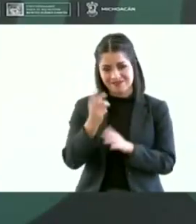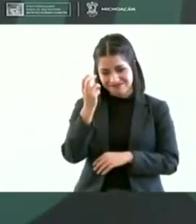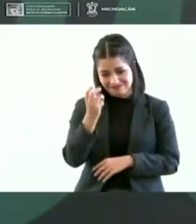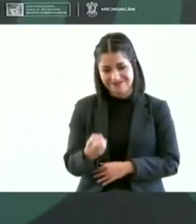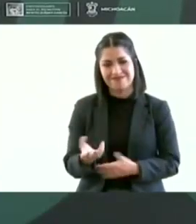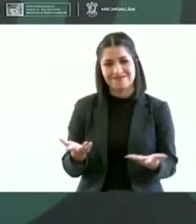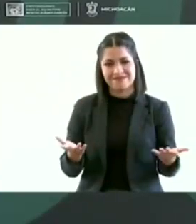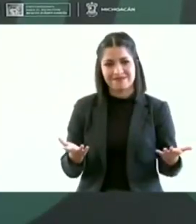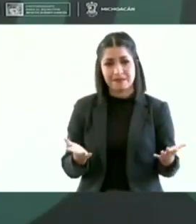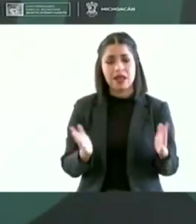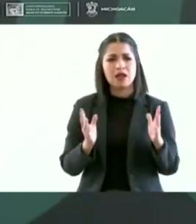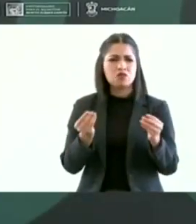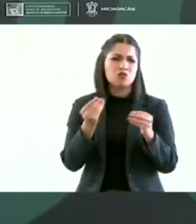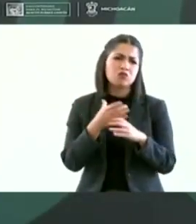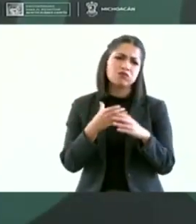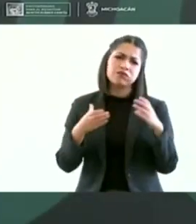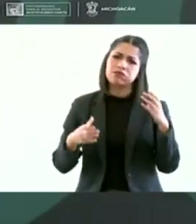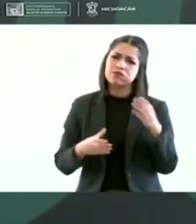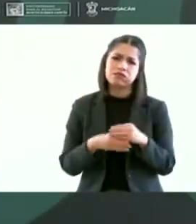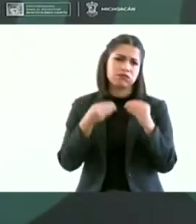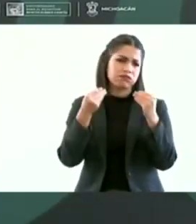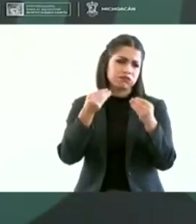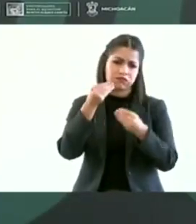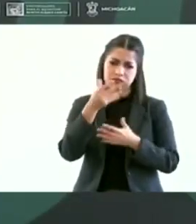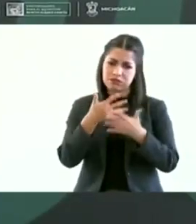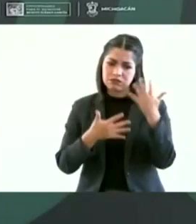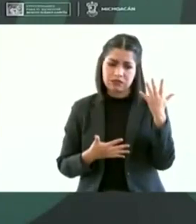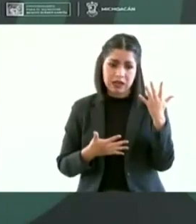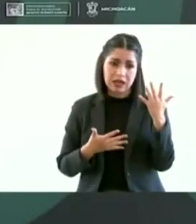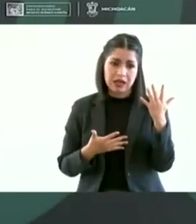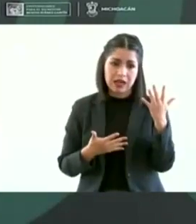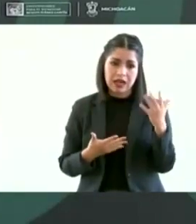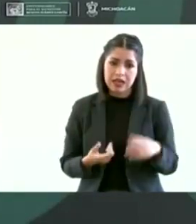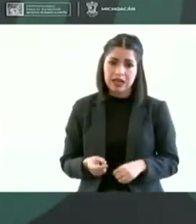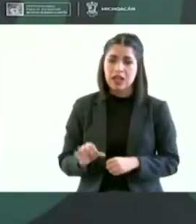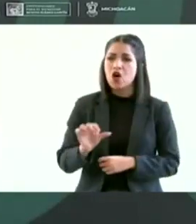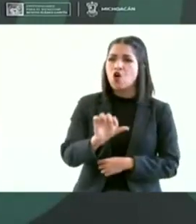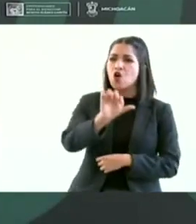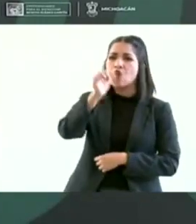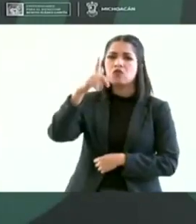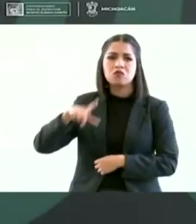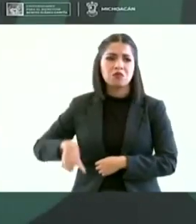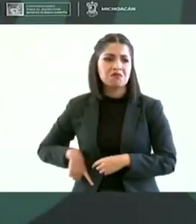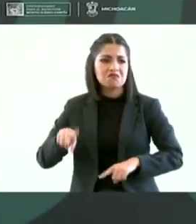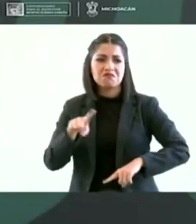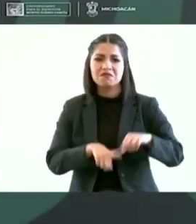ya hay muchas cosas que no van a poder quitar.